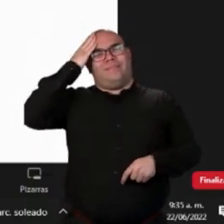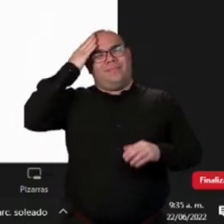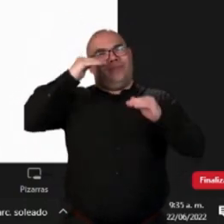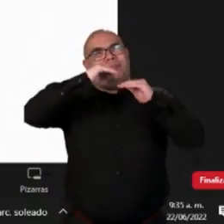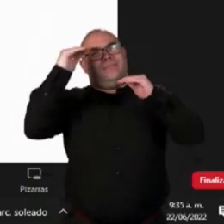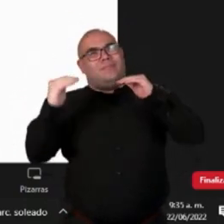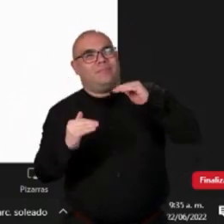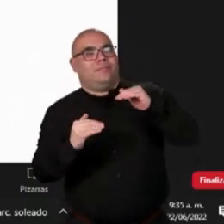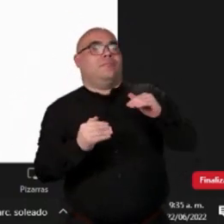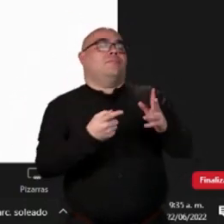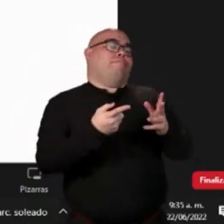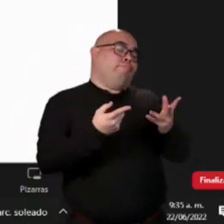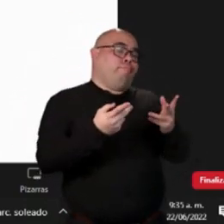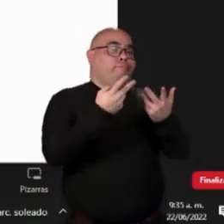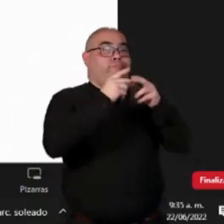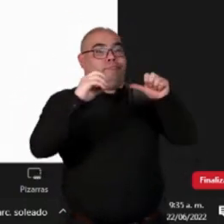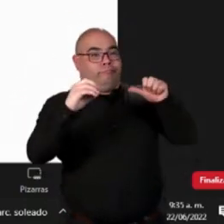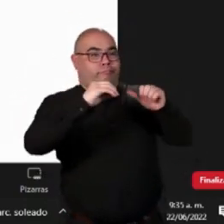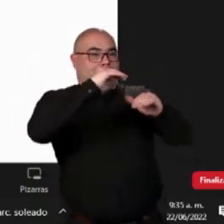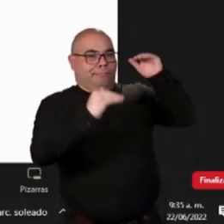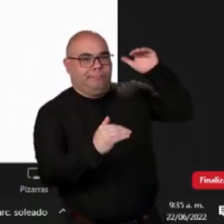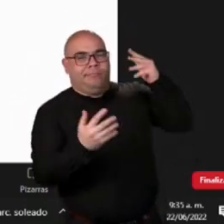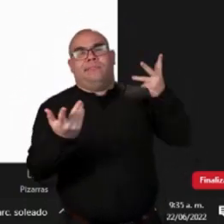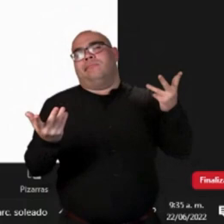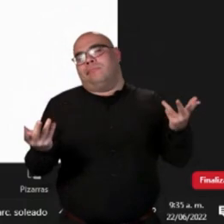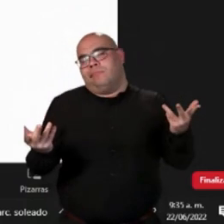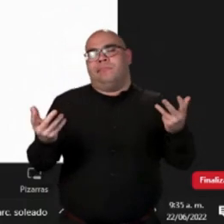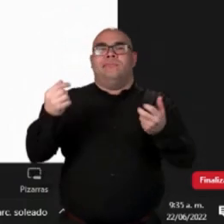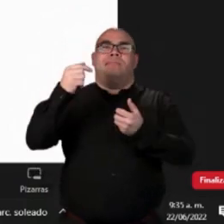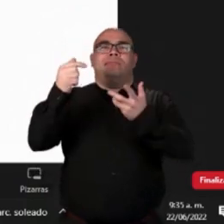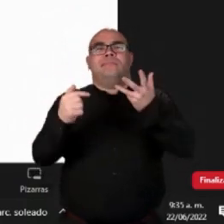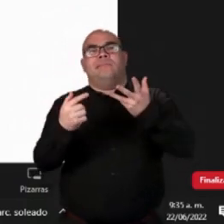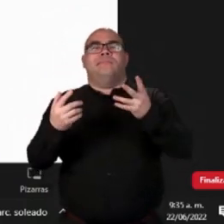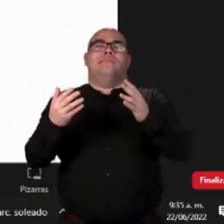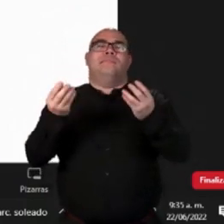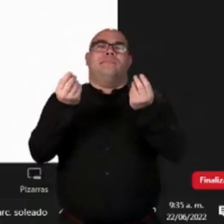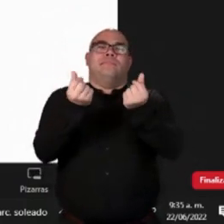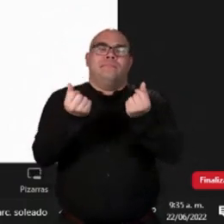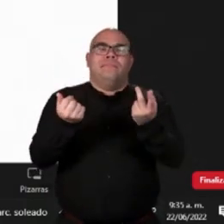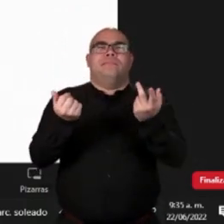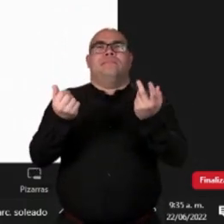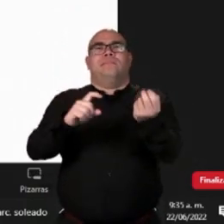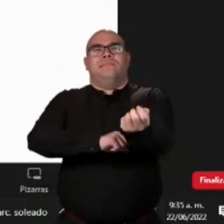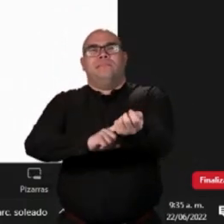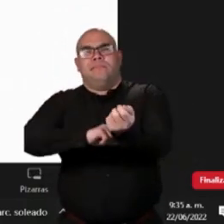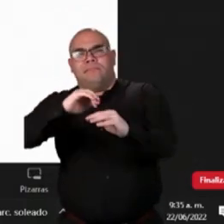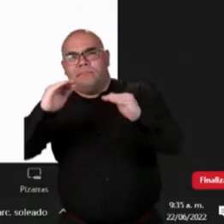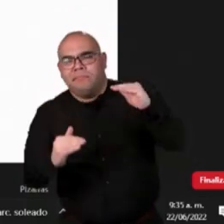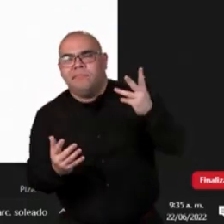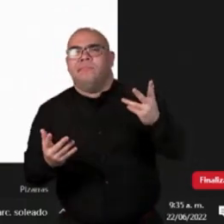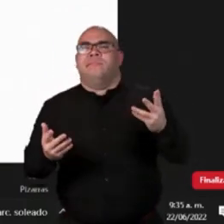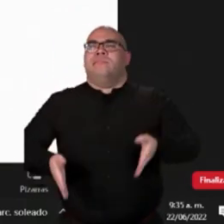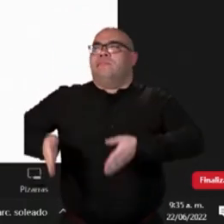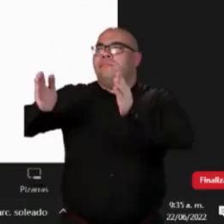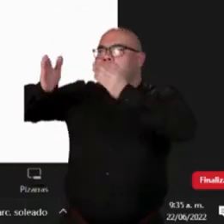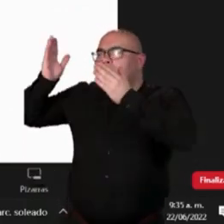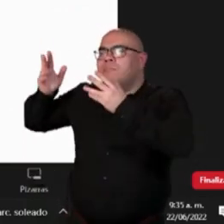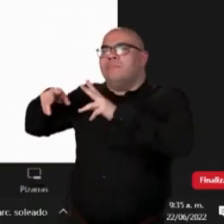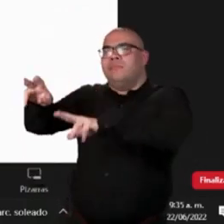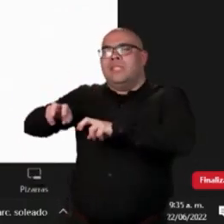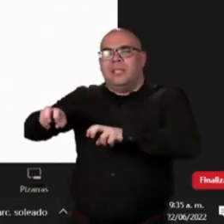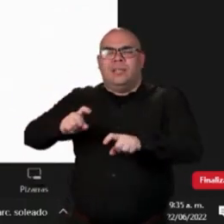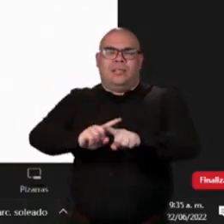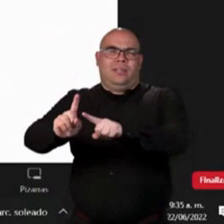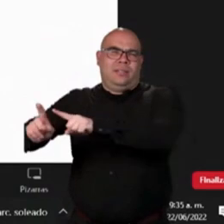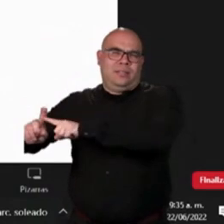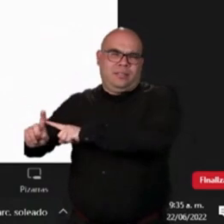de género, económicas, raciales, étnicas, urbanos, rurales, etcétera. Y como